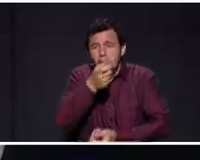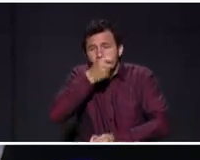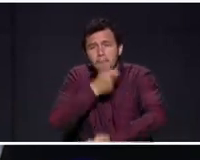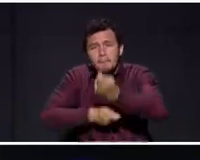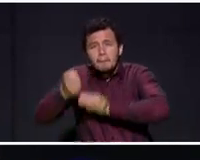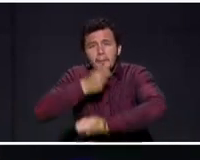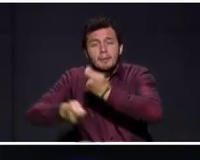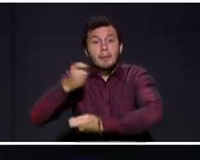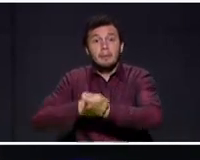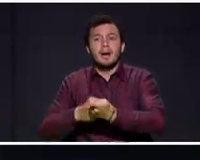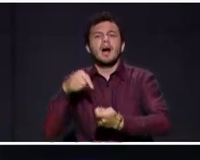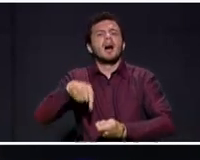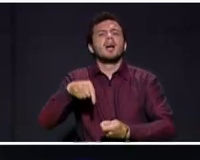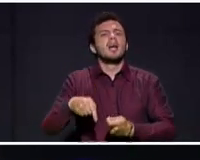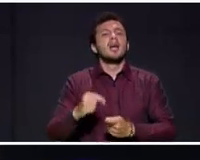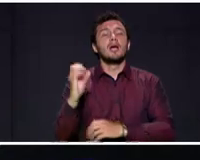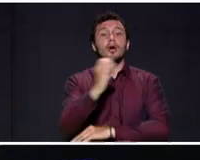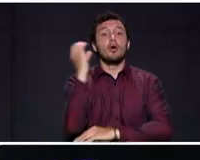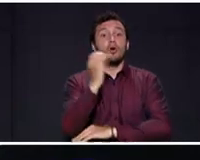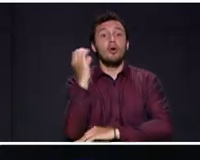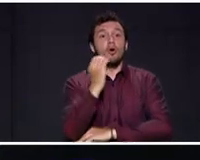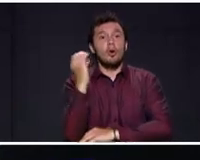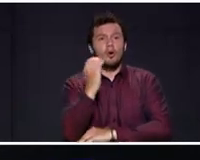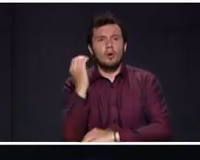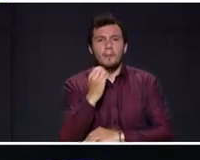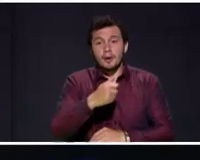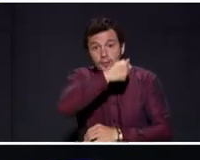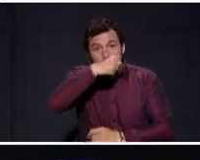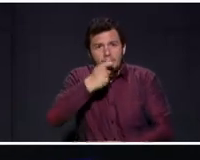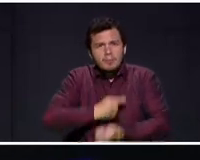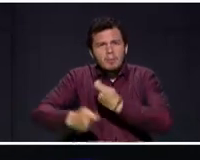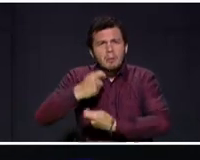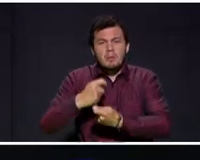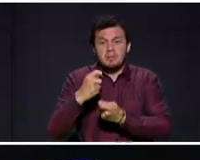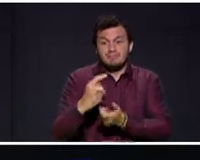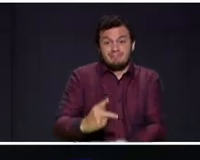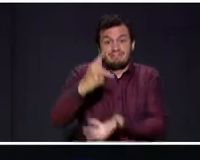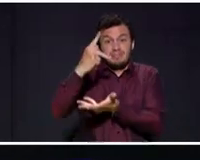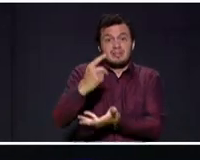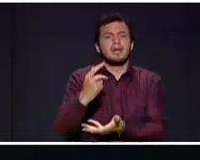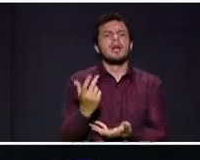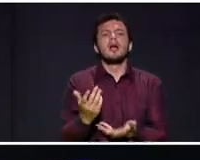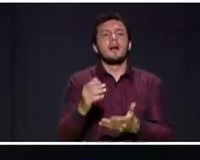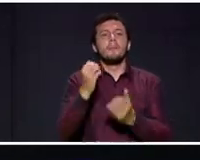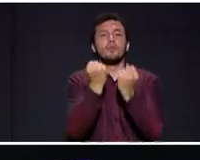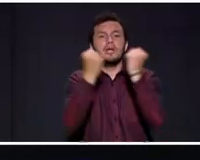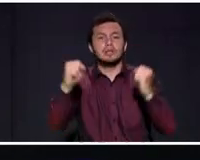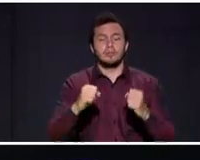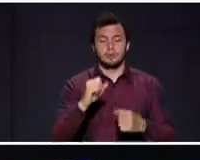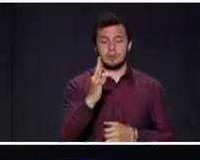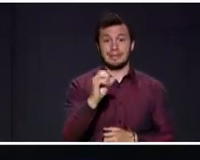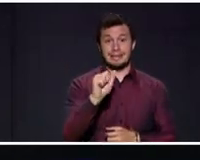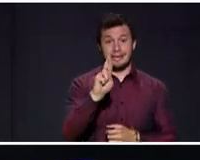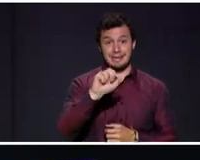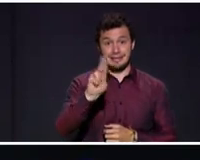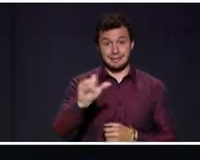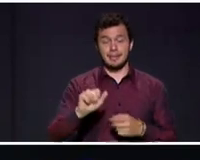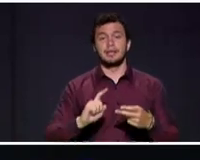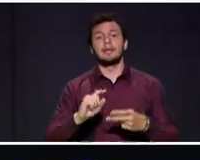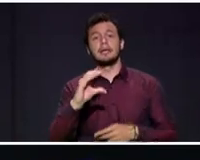toneladas o perdón kilos de cocaína en 5 municipios que son tarazá cáceres valdivia